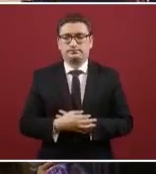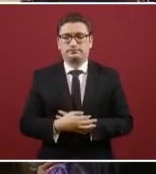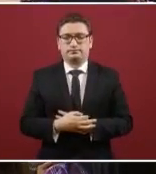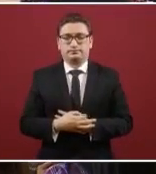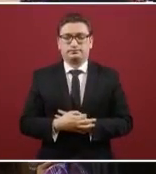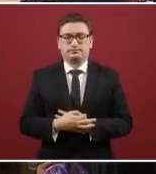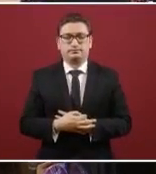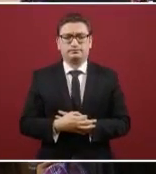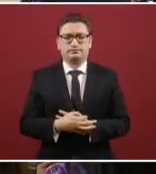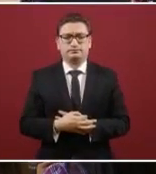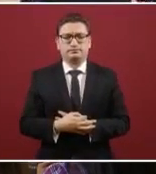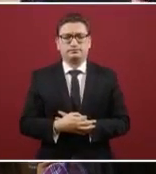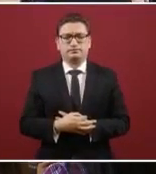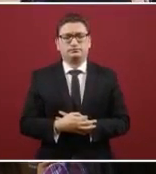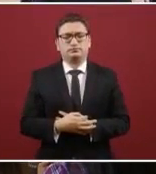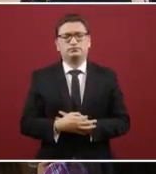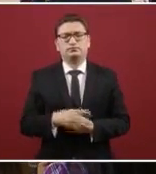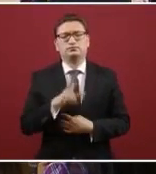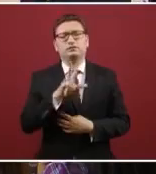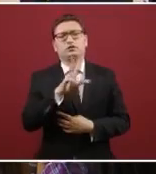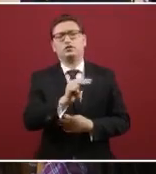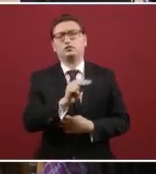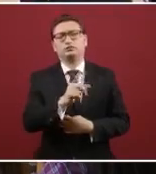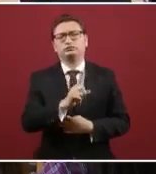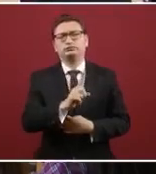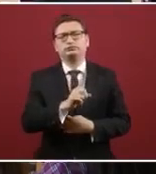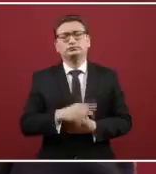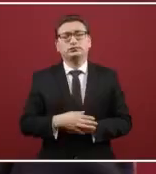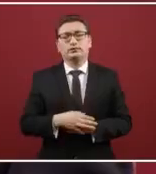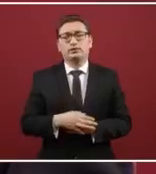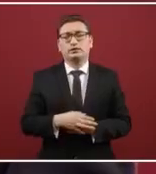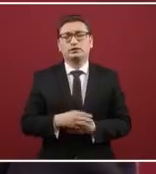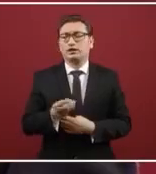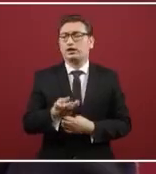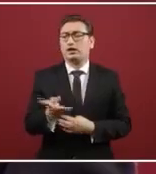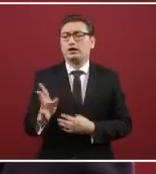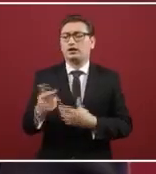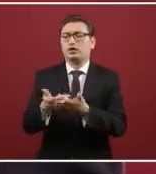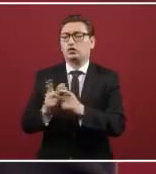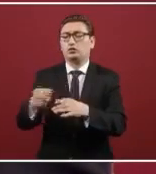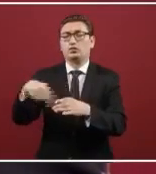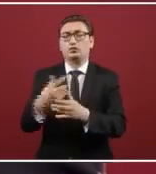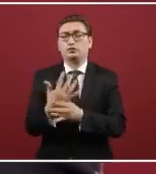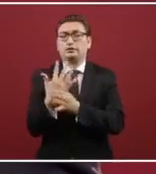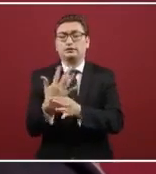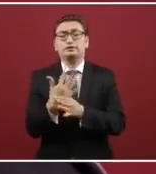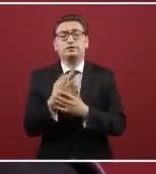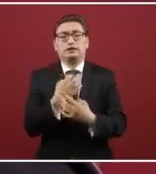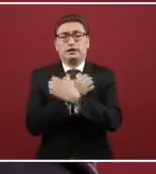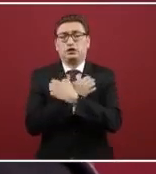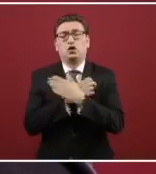no, eso es lo que sostienen los que defienden la mal llamada reforma